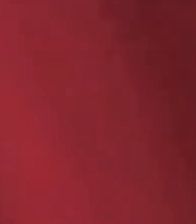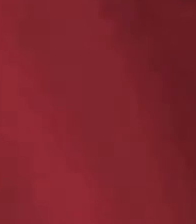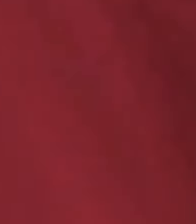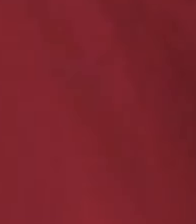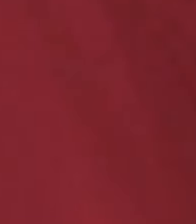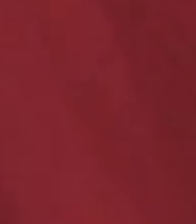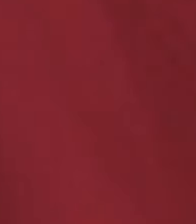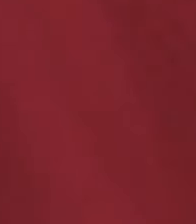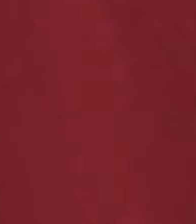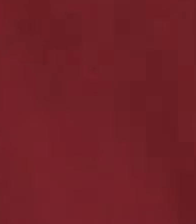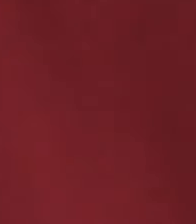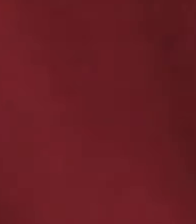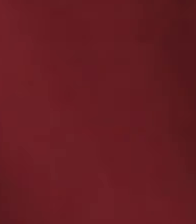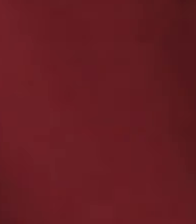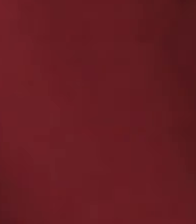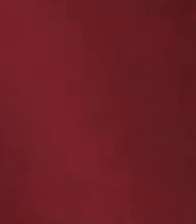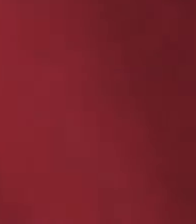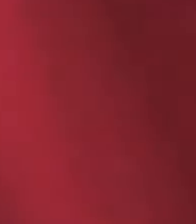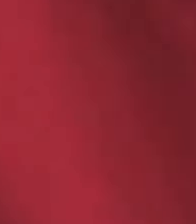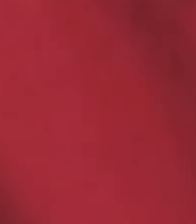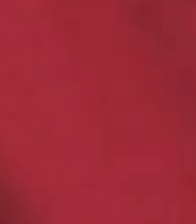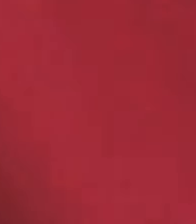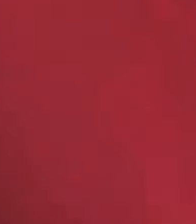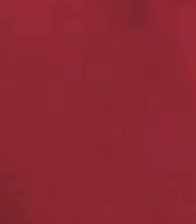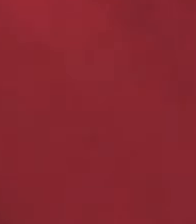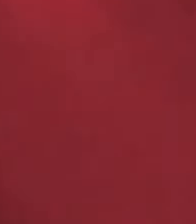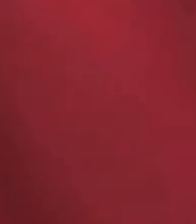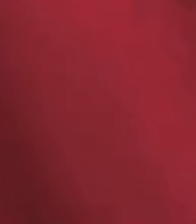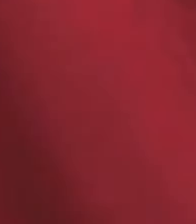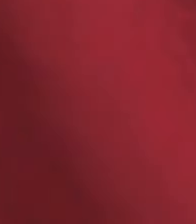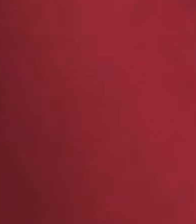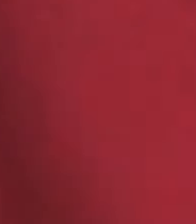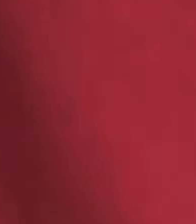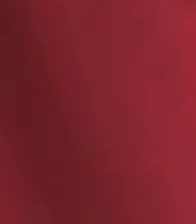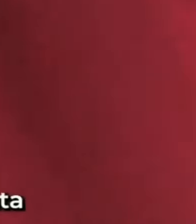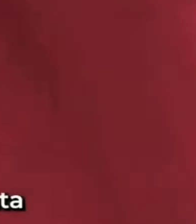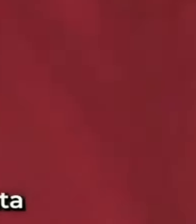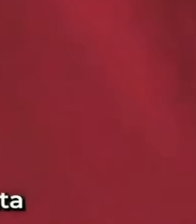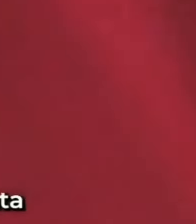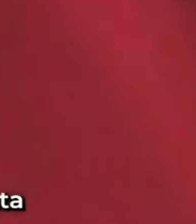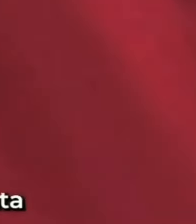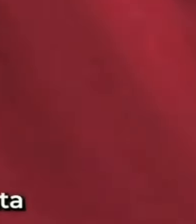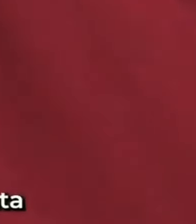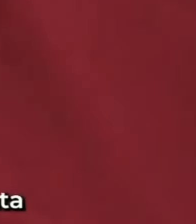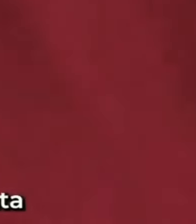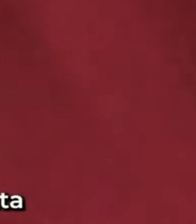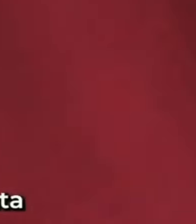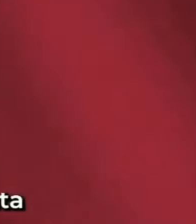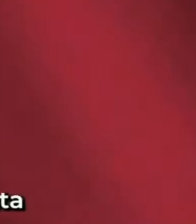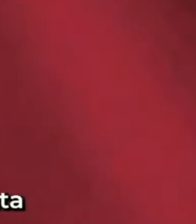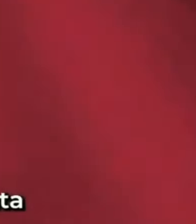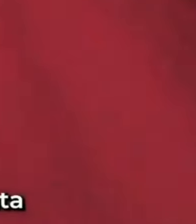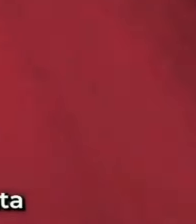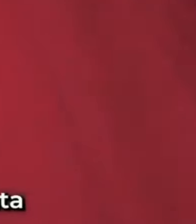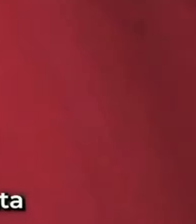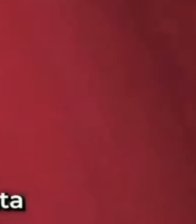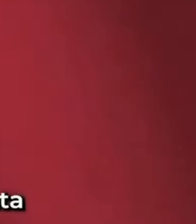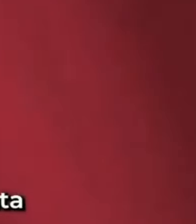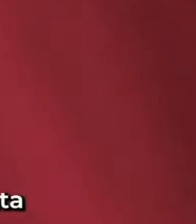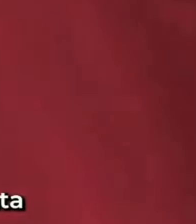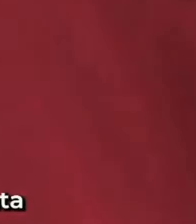Y hemos venido con otras personas de Carabuche, La Purísima, y la gente